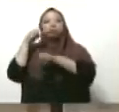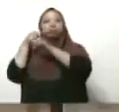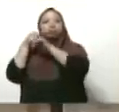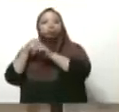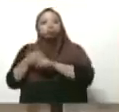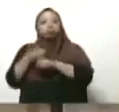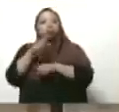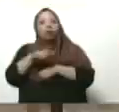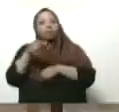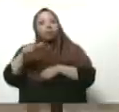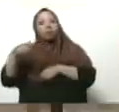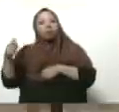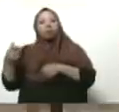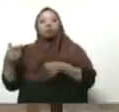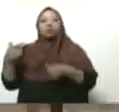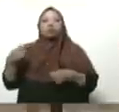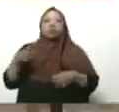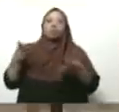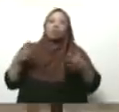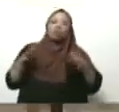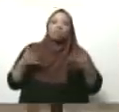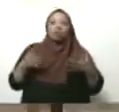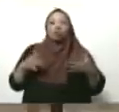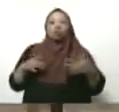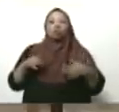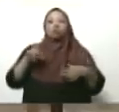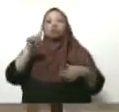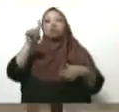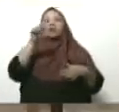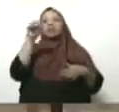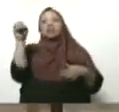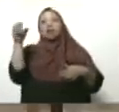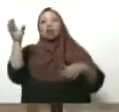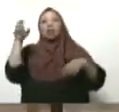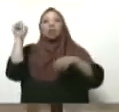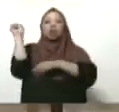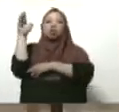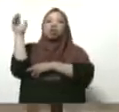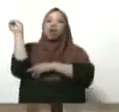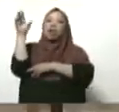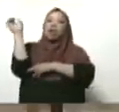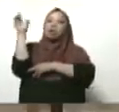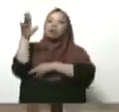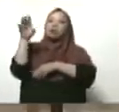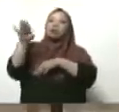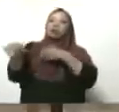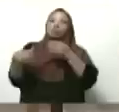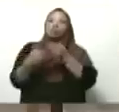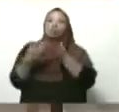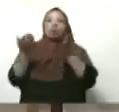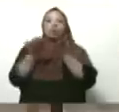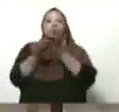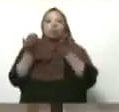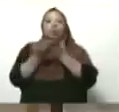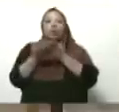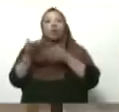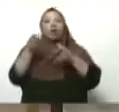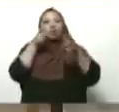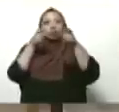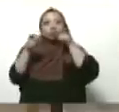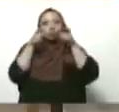se estima efectuar oigan bien esto sí en charlas en unidades educativas a nivel nacional por parte de la fiscalía adscrita